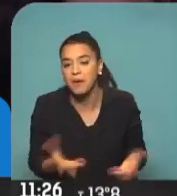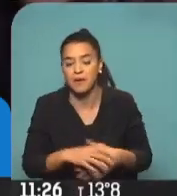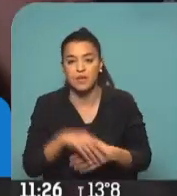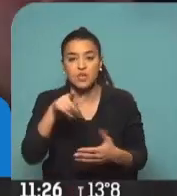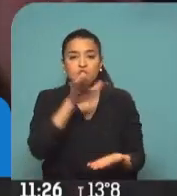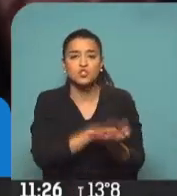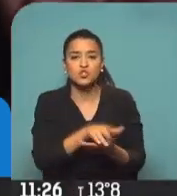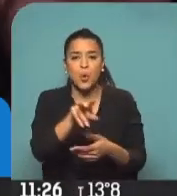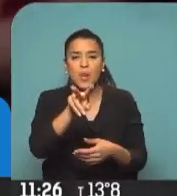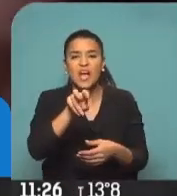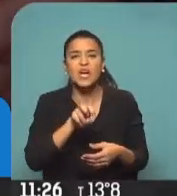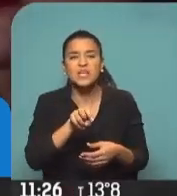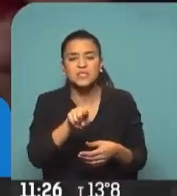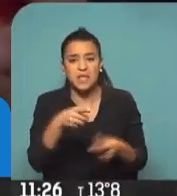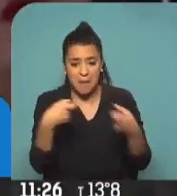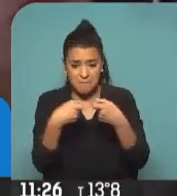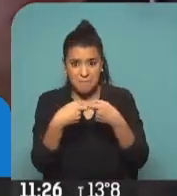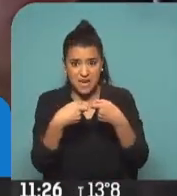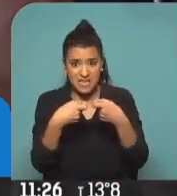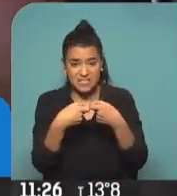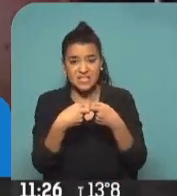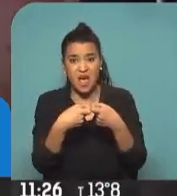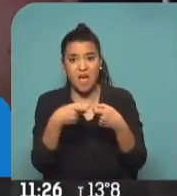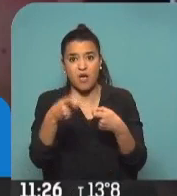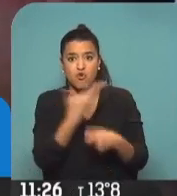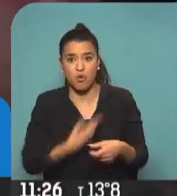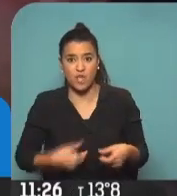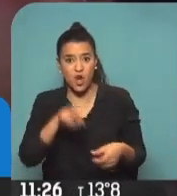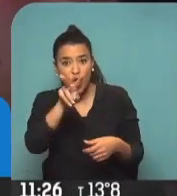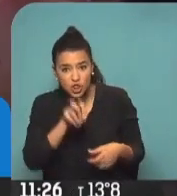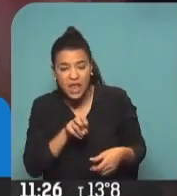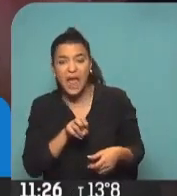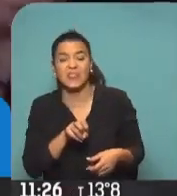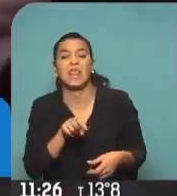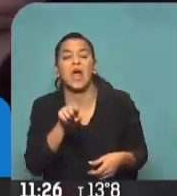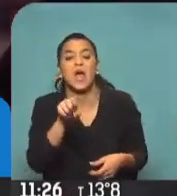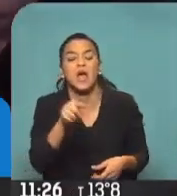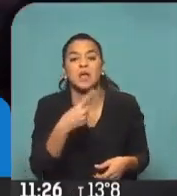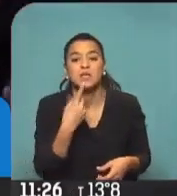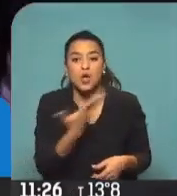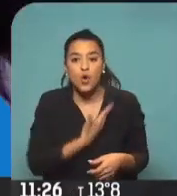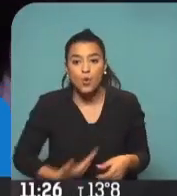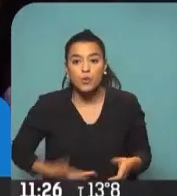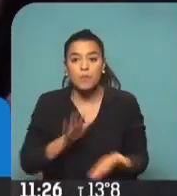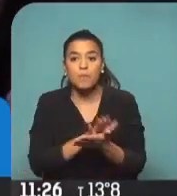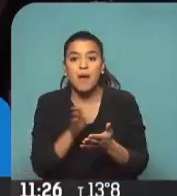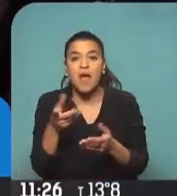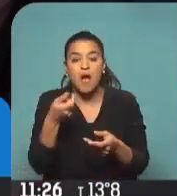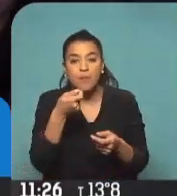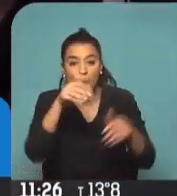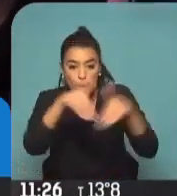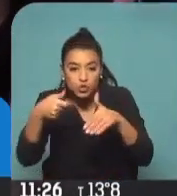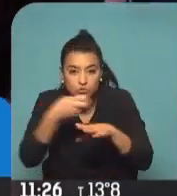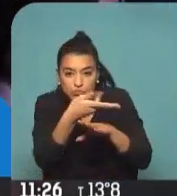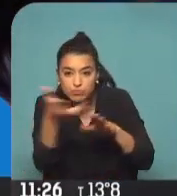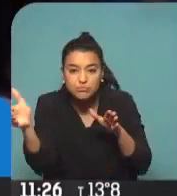de la contratación de una empresa por parte de un gobierno, digamos, en este caso del gobierno, para el recuento de votos, ¿no creo que es usted